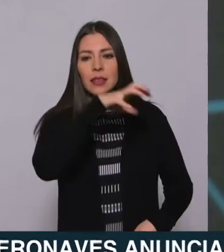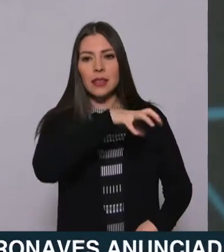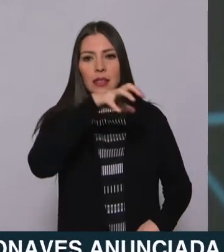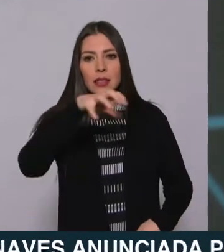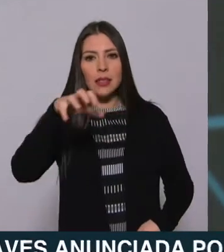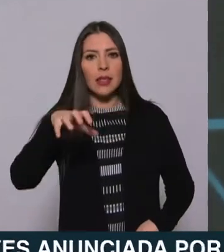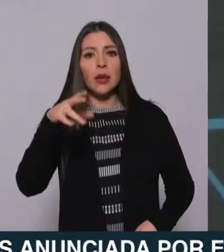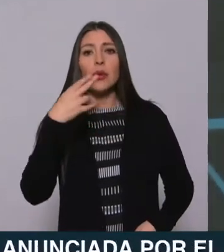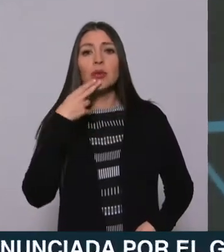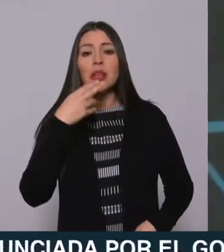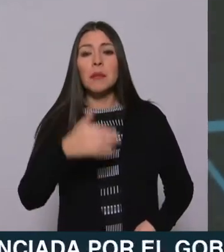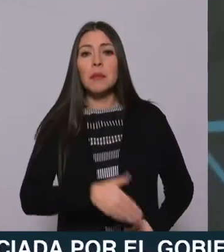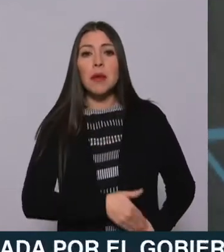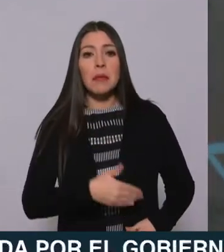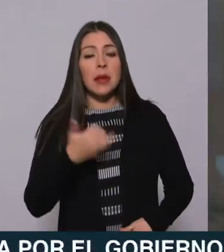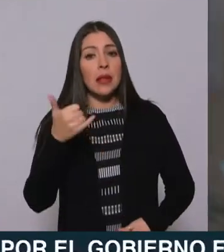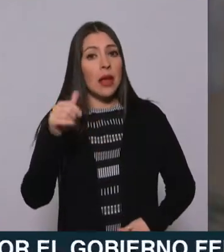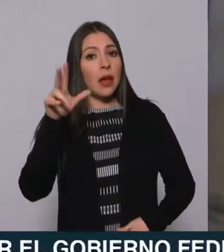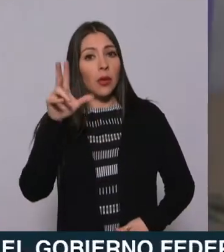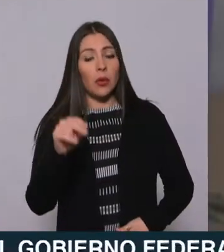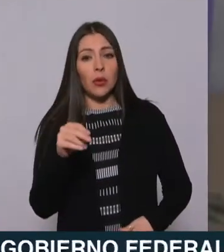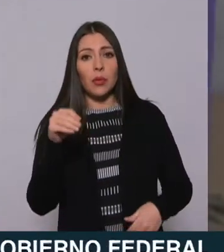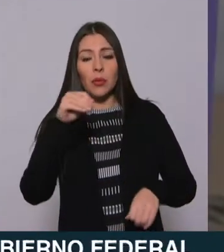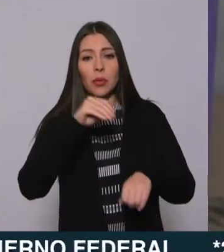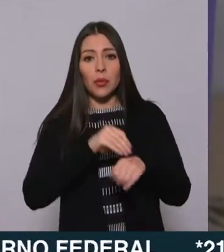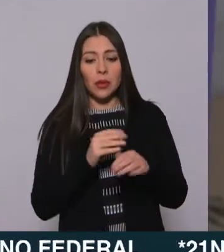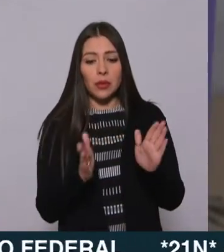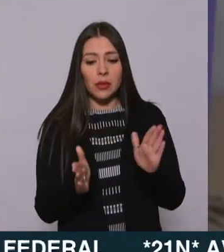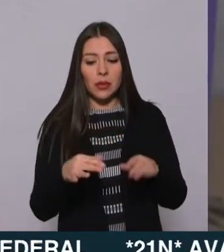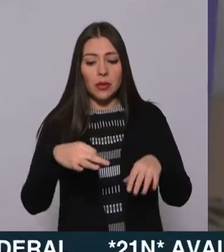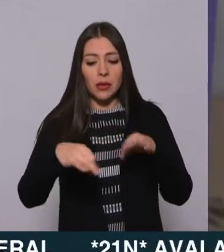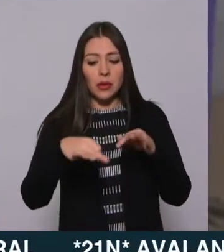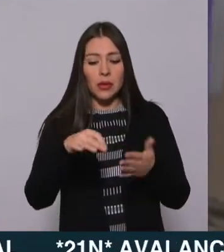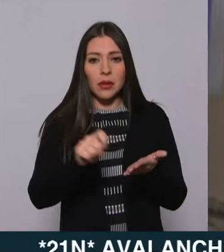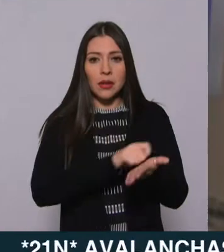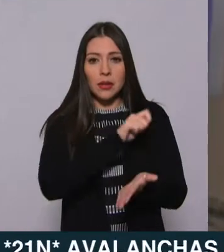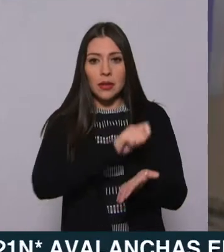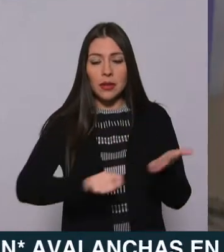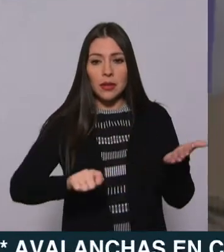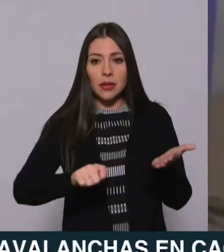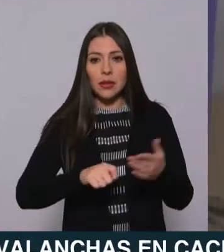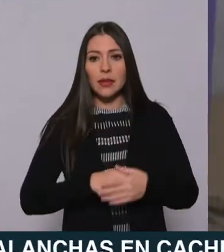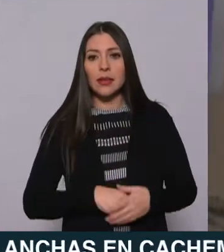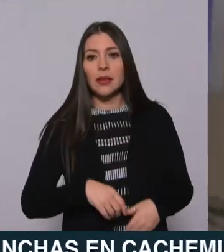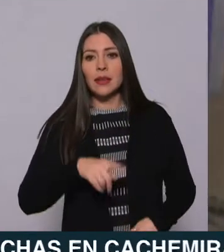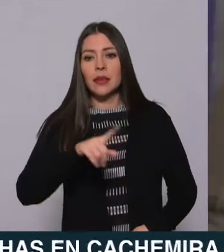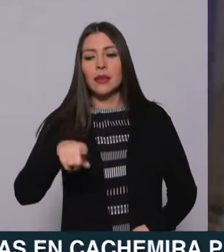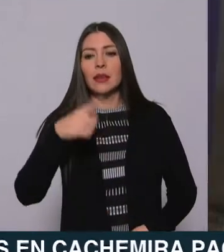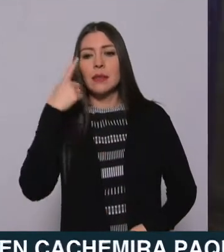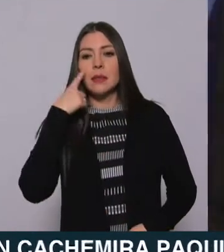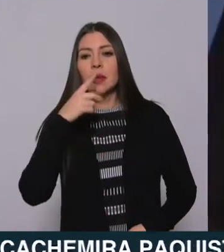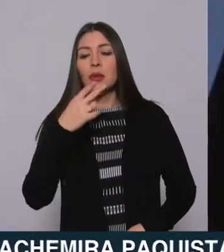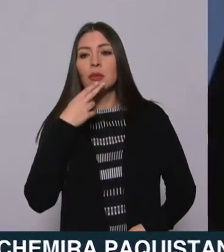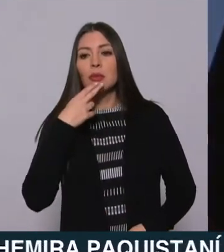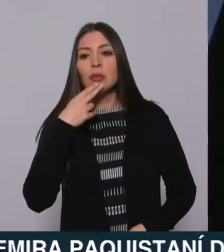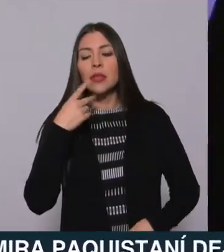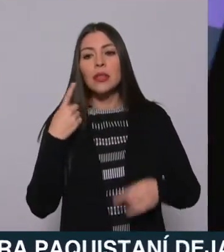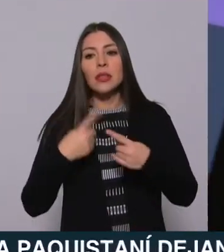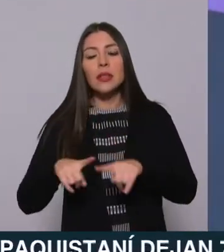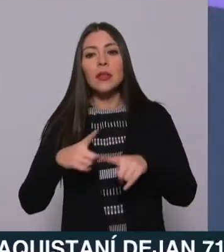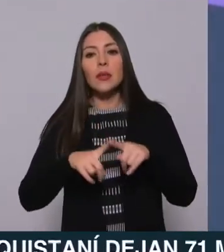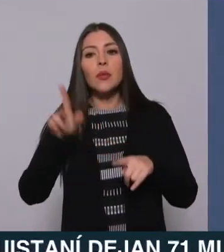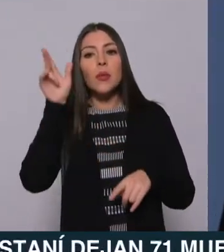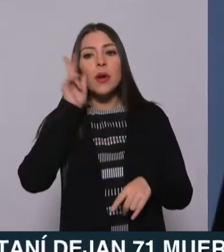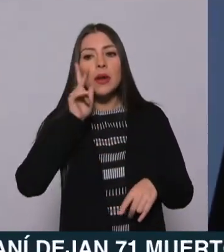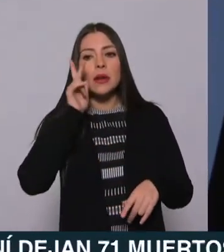Las alcaldías de Cuauhtémoc y Miguel Hidalgo serán las primeras en probar el voto electrónico en la recepción de opiniones del presupuesto participativo el próximo 15 de